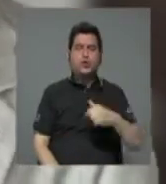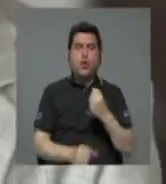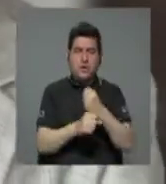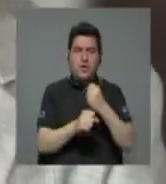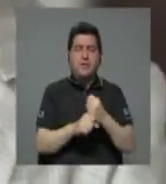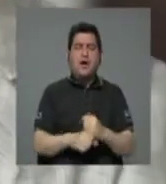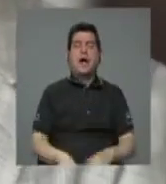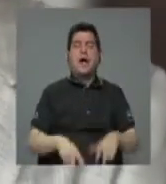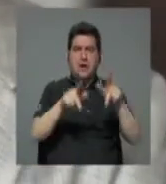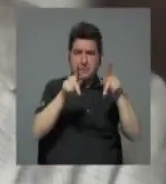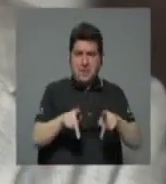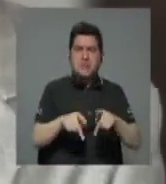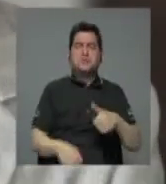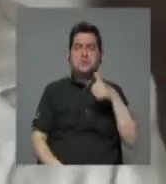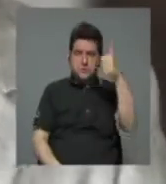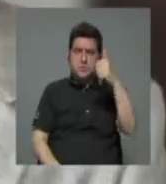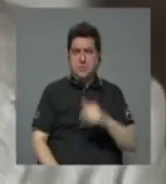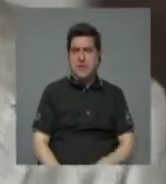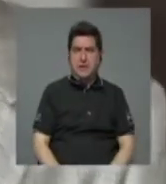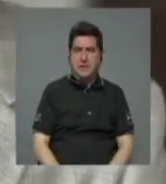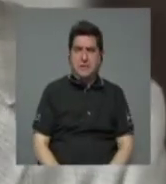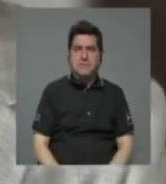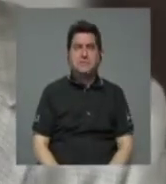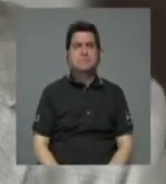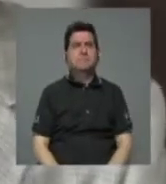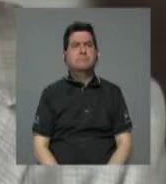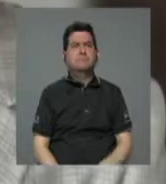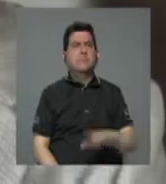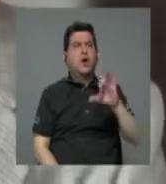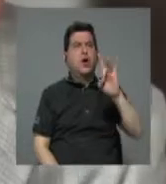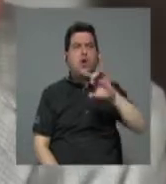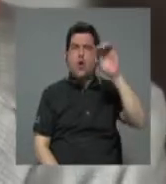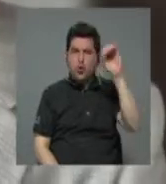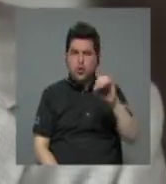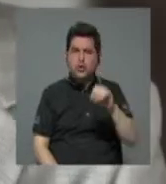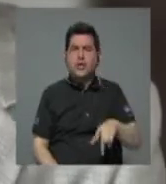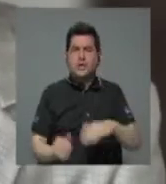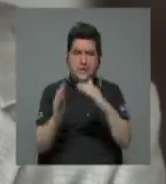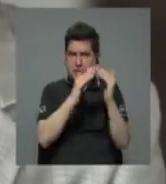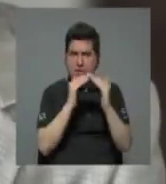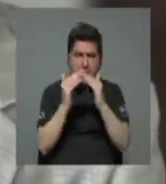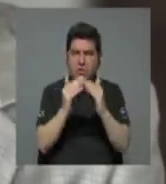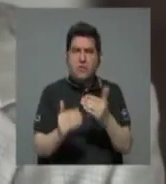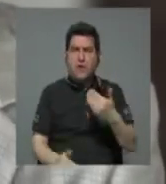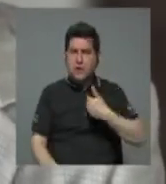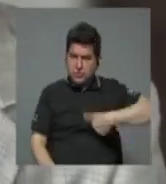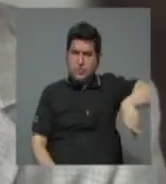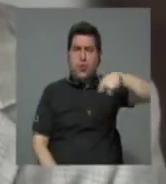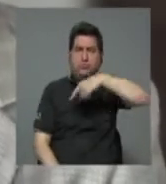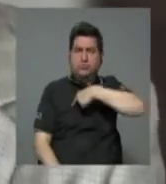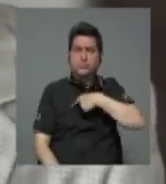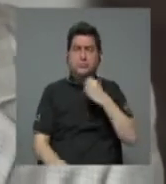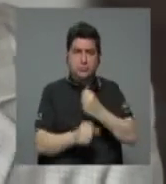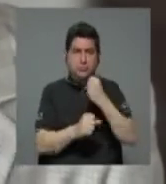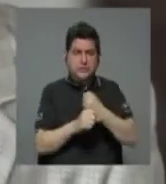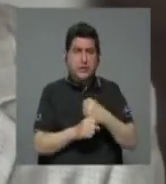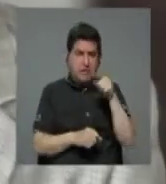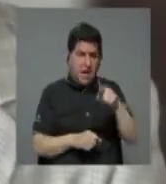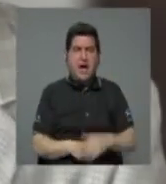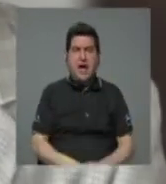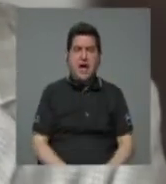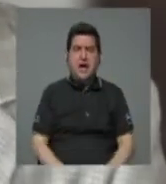con Alajuela. Aproximadamente el 80% de la población que tenemos nosotros trabajando en nuestro